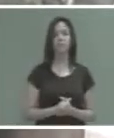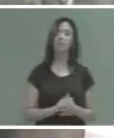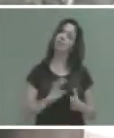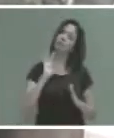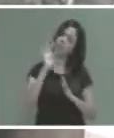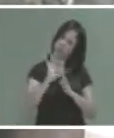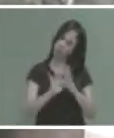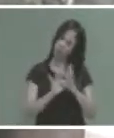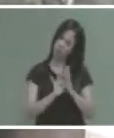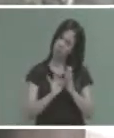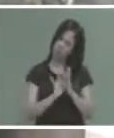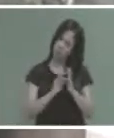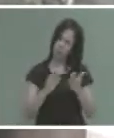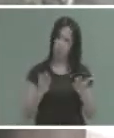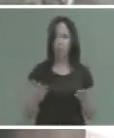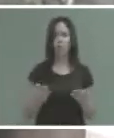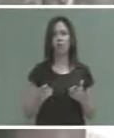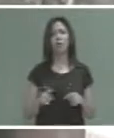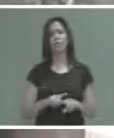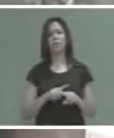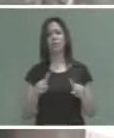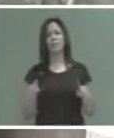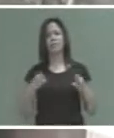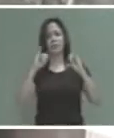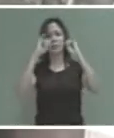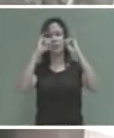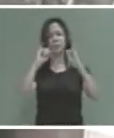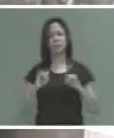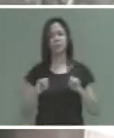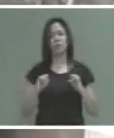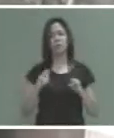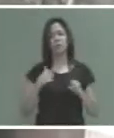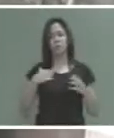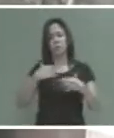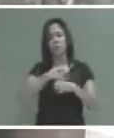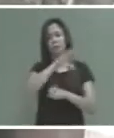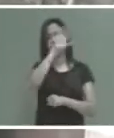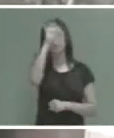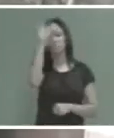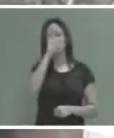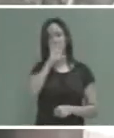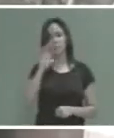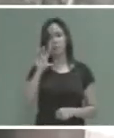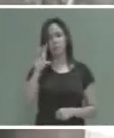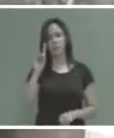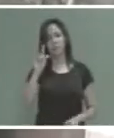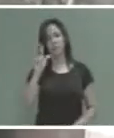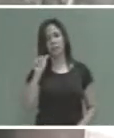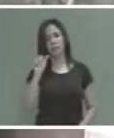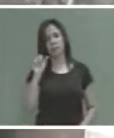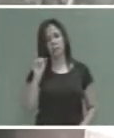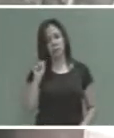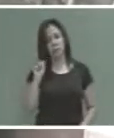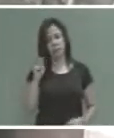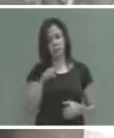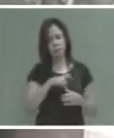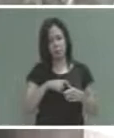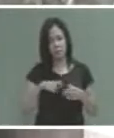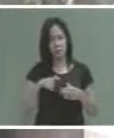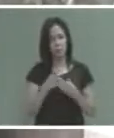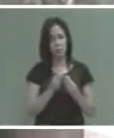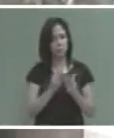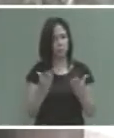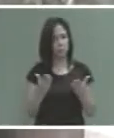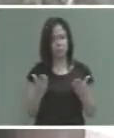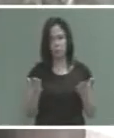de rebeldía o de investigación y hacíamos exposiciones en Dallas, en Fort Worth, y participé en muchas